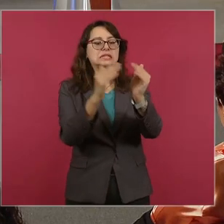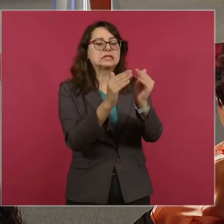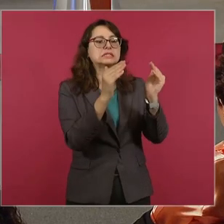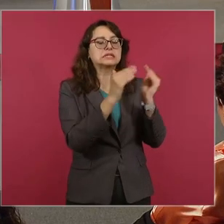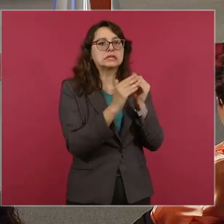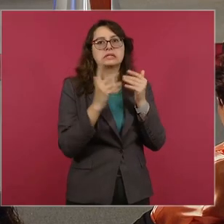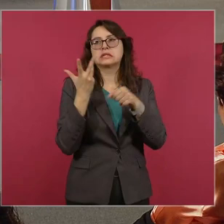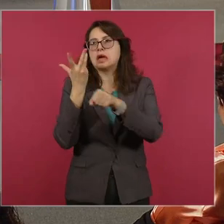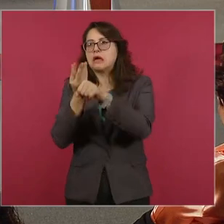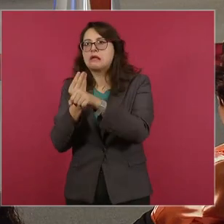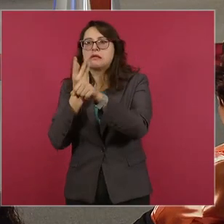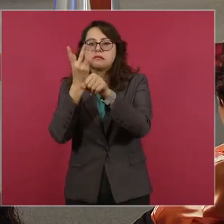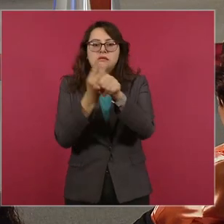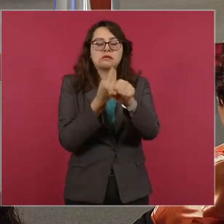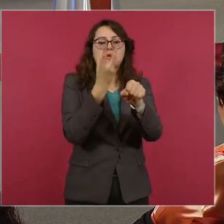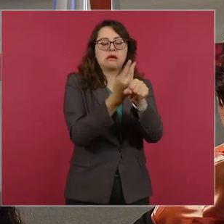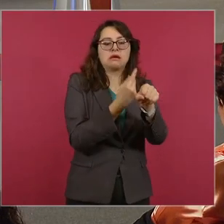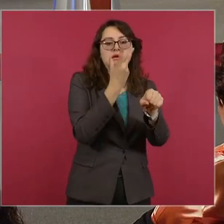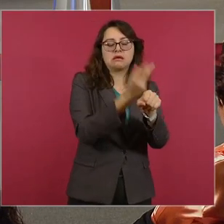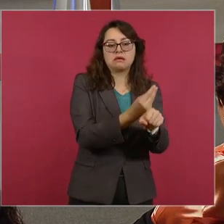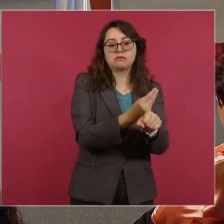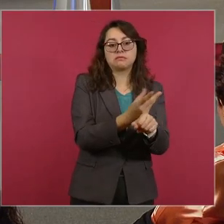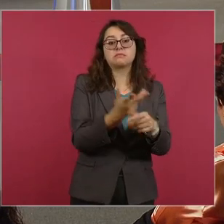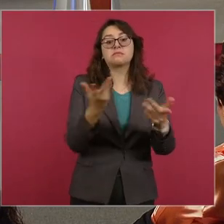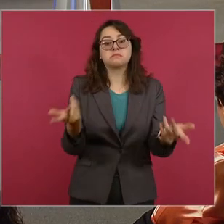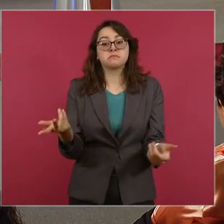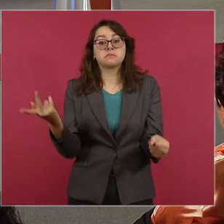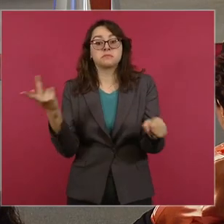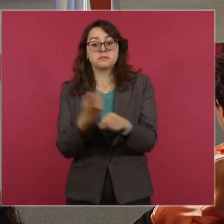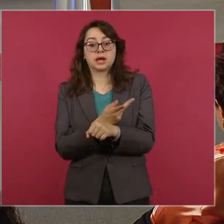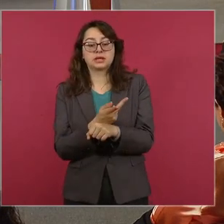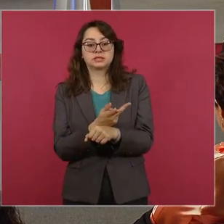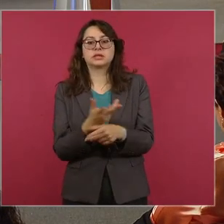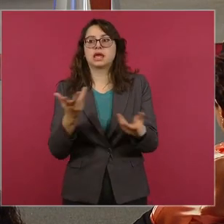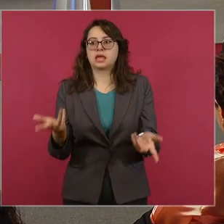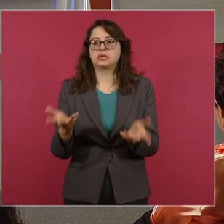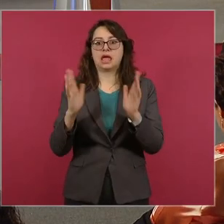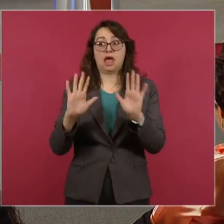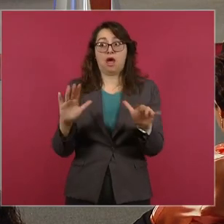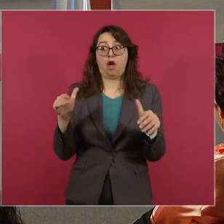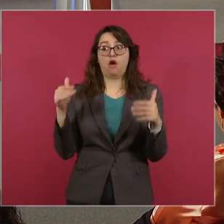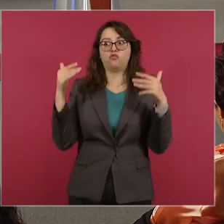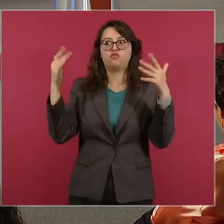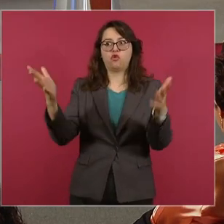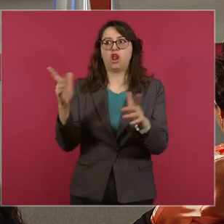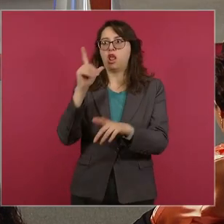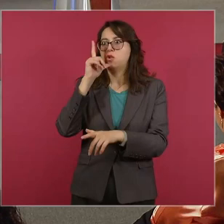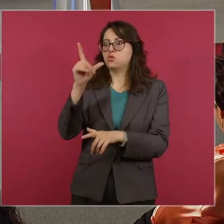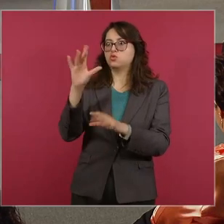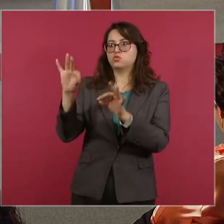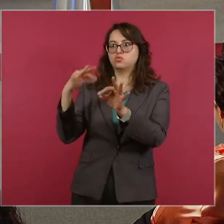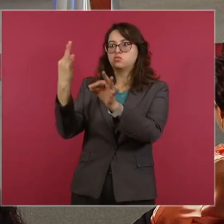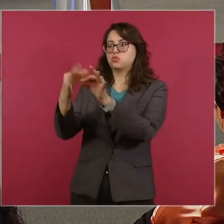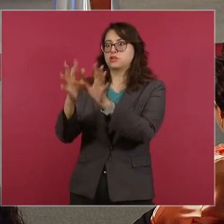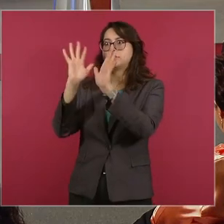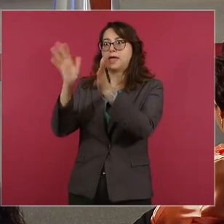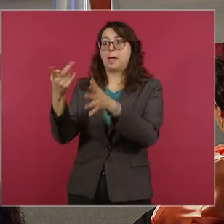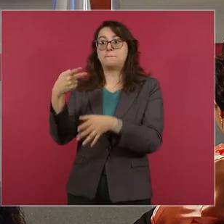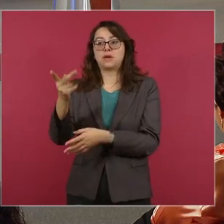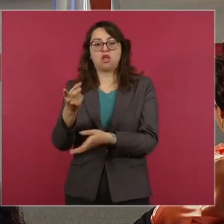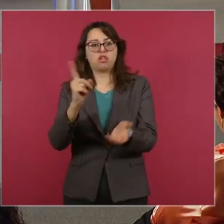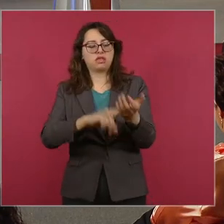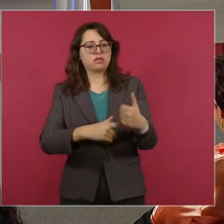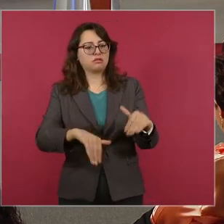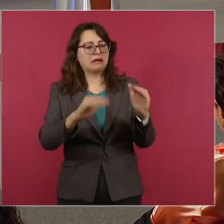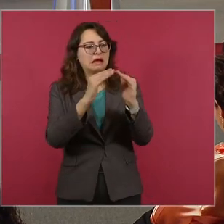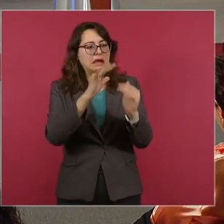ciudadanos de aquí de Acapulco, porque algunas afectaciones fueron particulares en sus domicilios